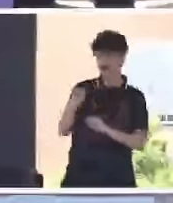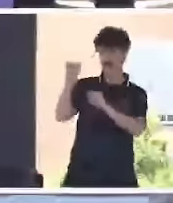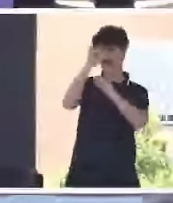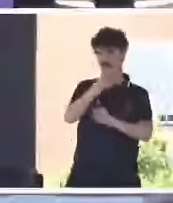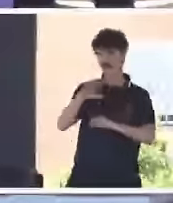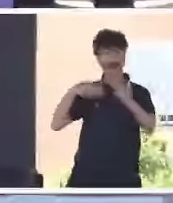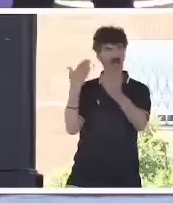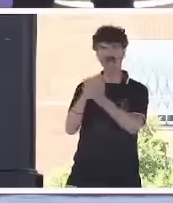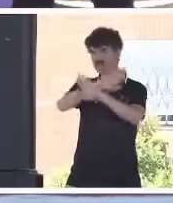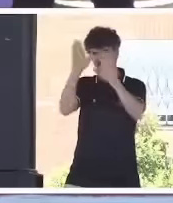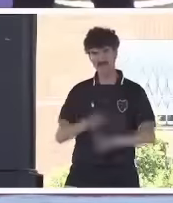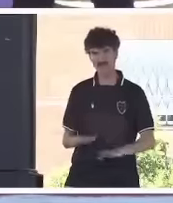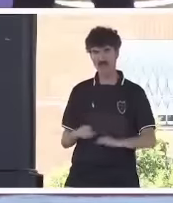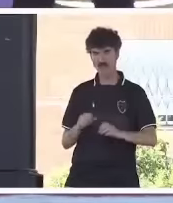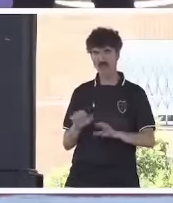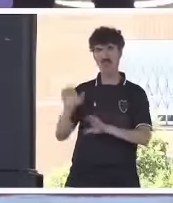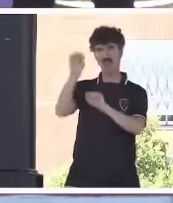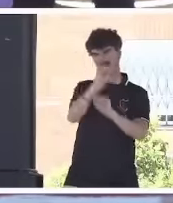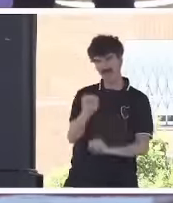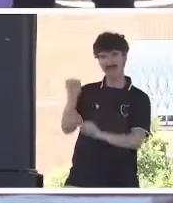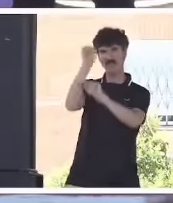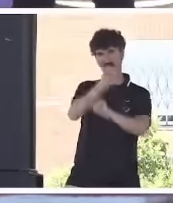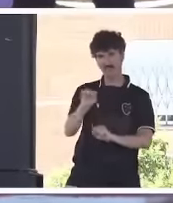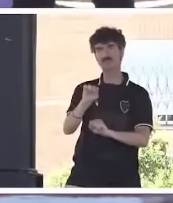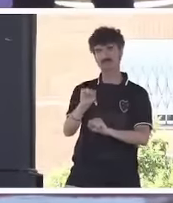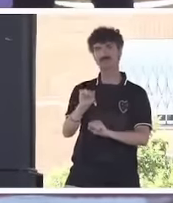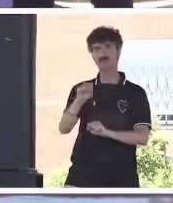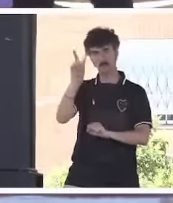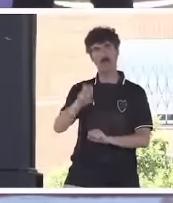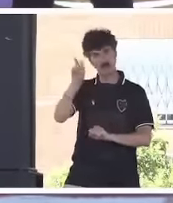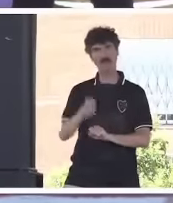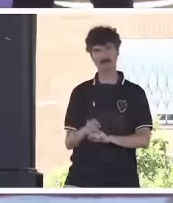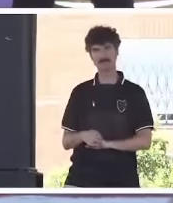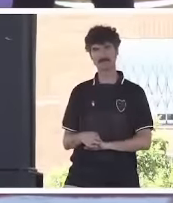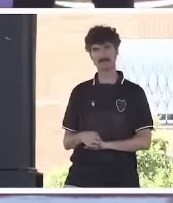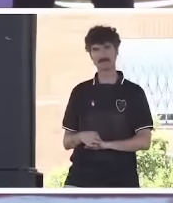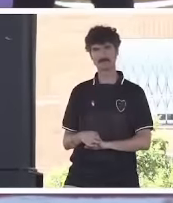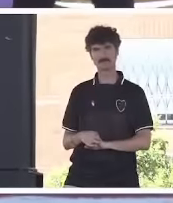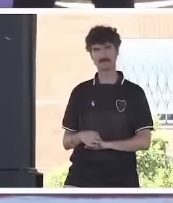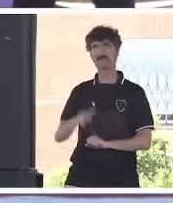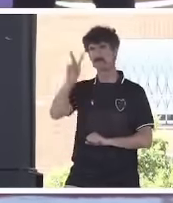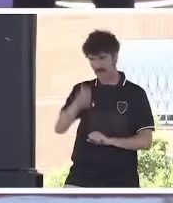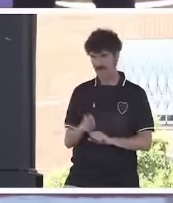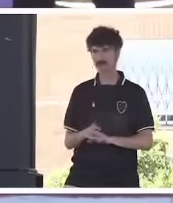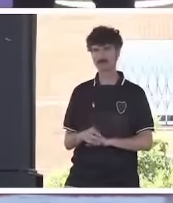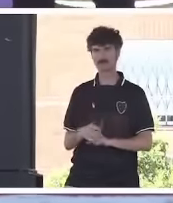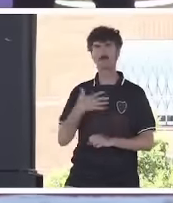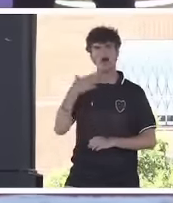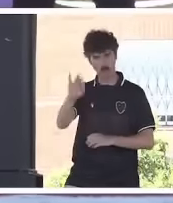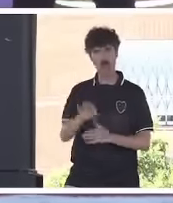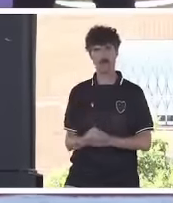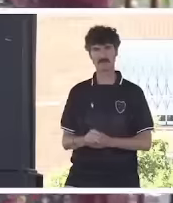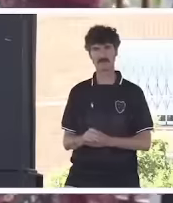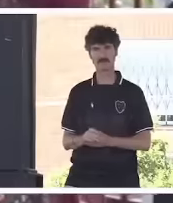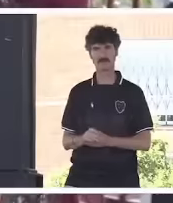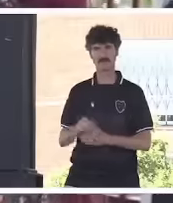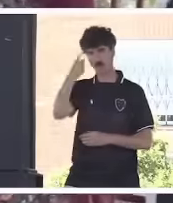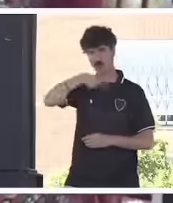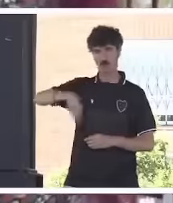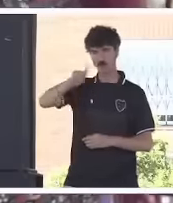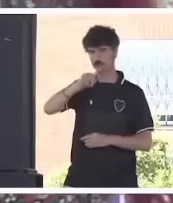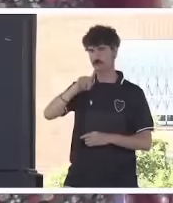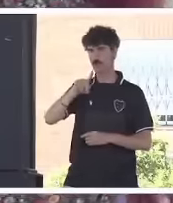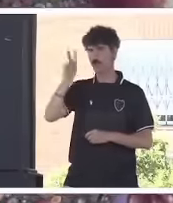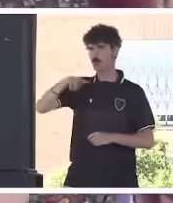final, porque claro que merece la pena, por supuesto que merece la pena. Nosotras no lo hemos dudado